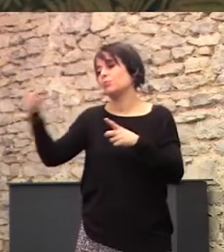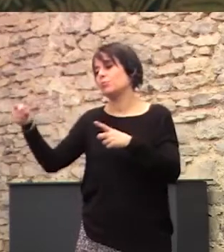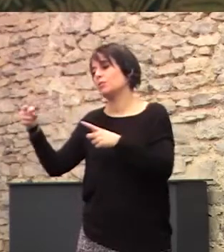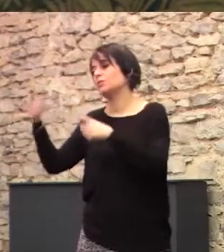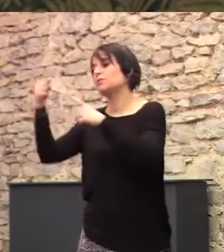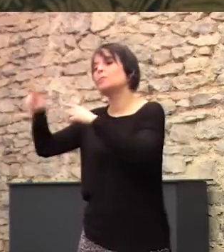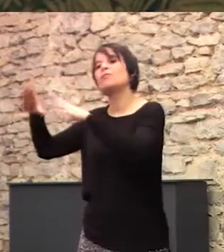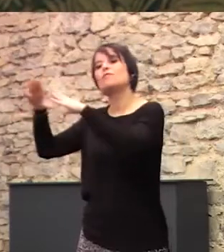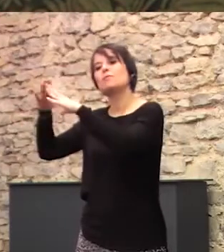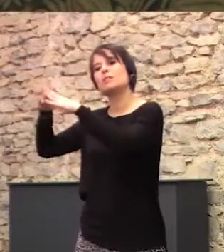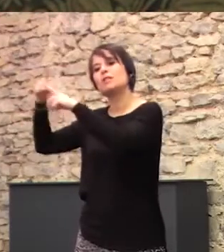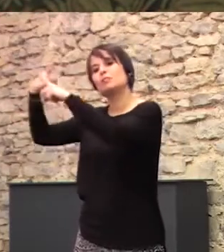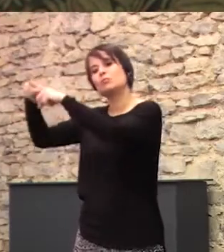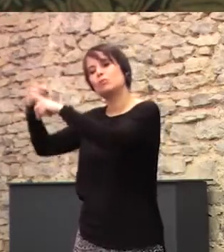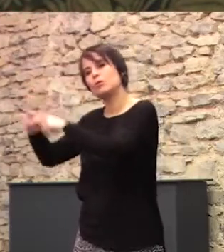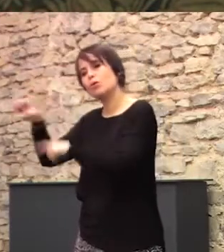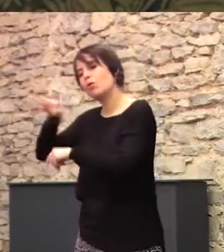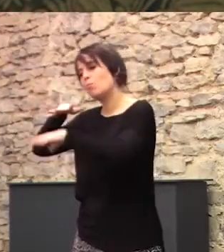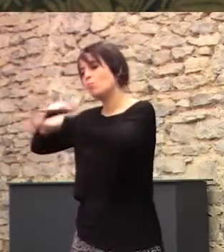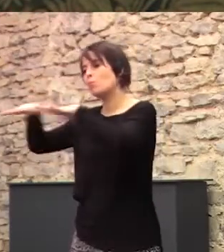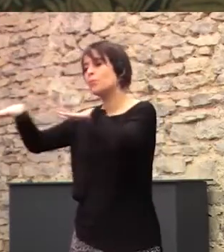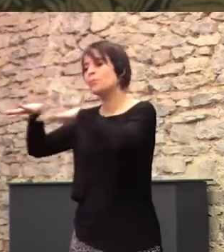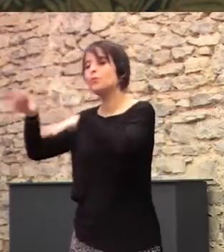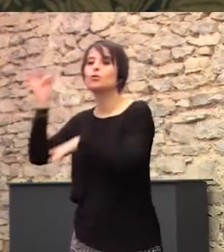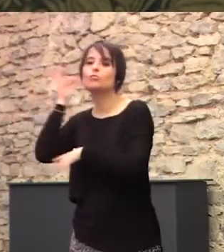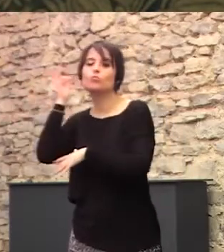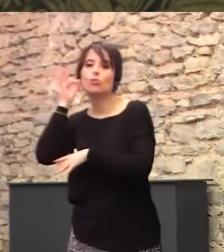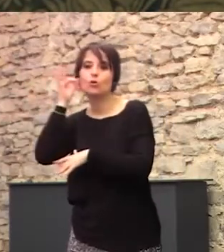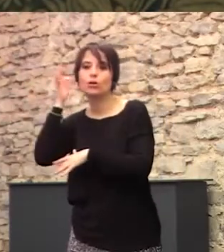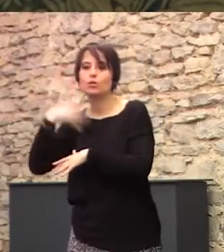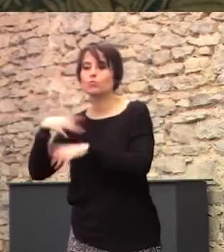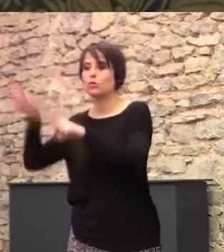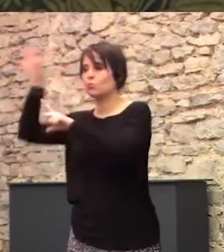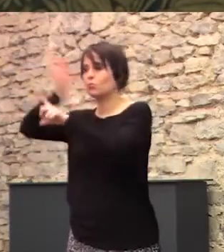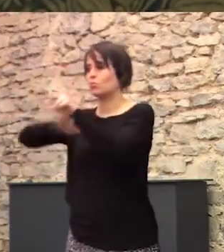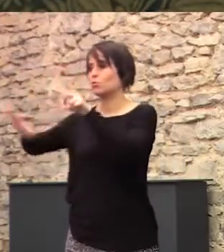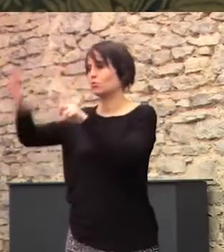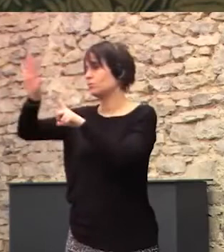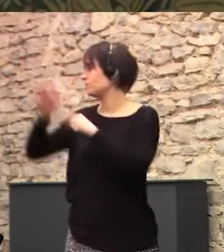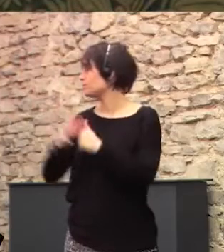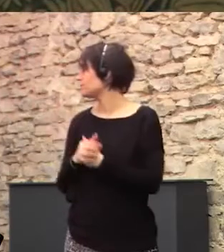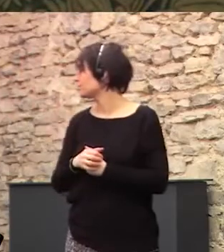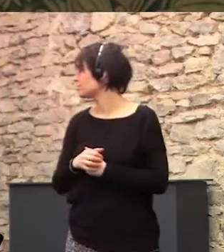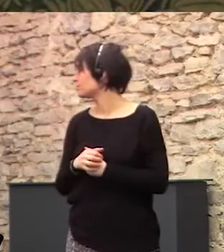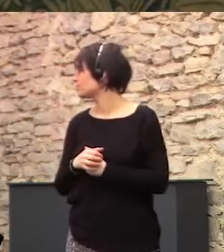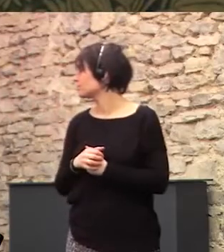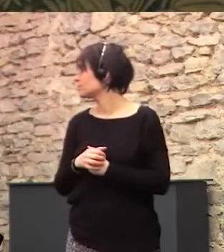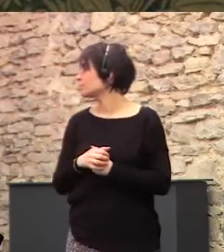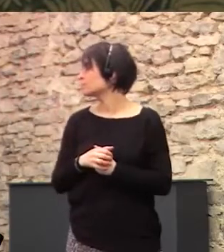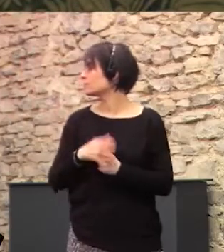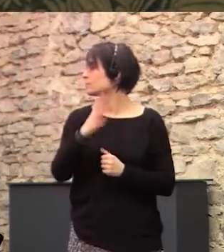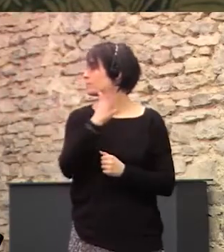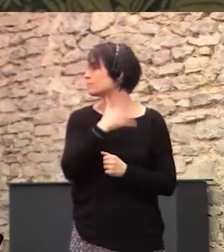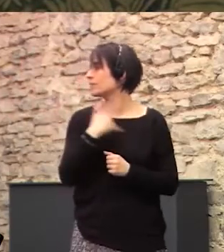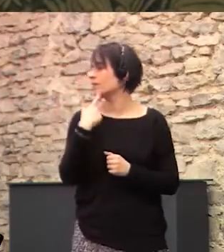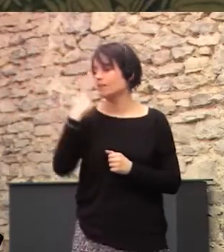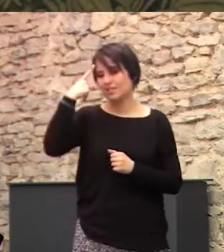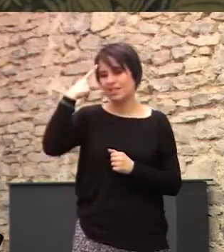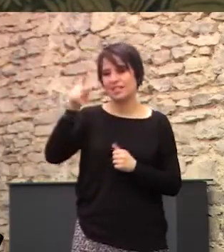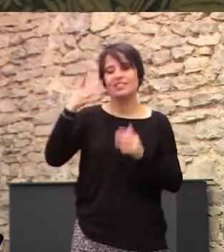distintos feminismos o movimientos de mujeres venidas de otras partes? Hablamos